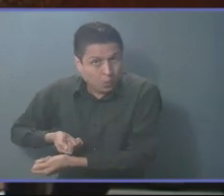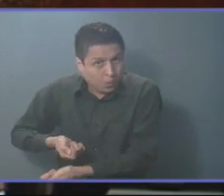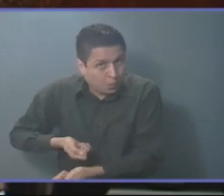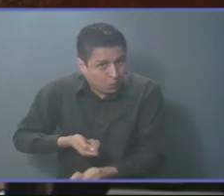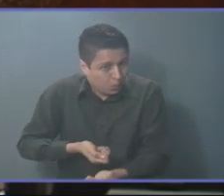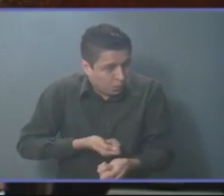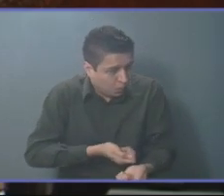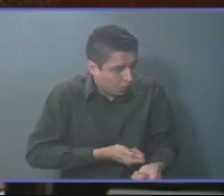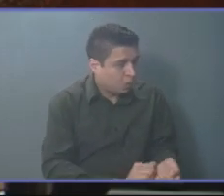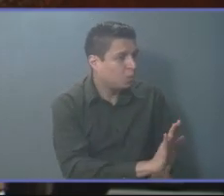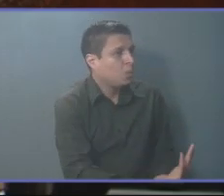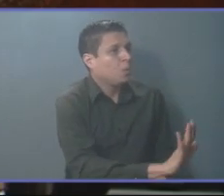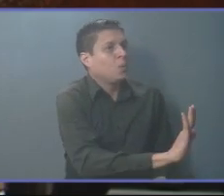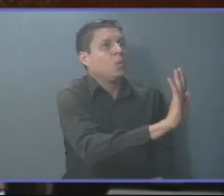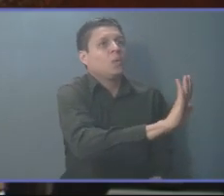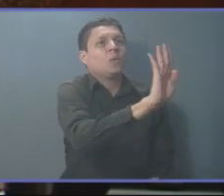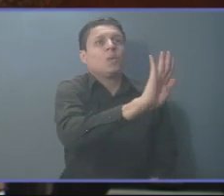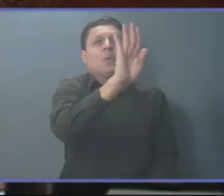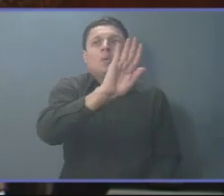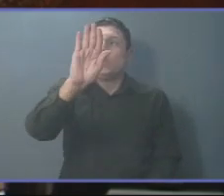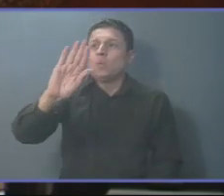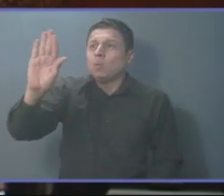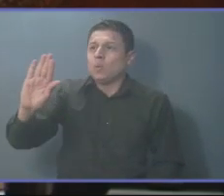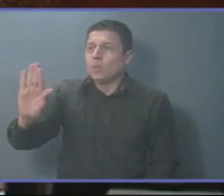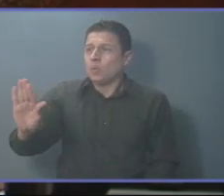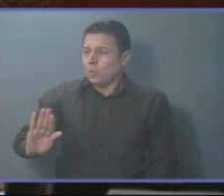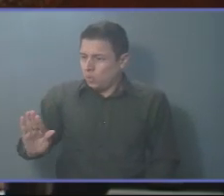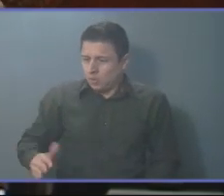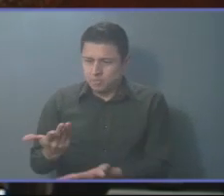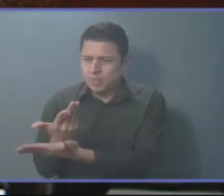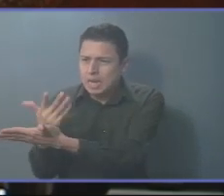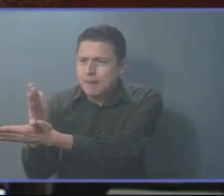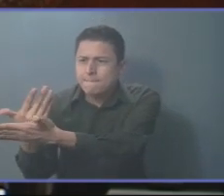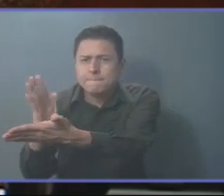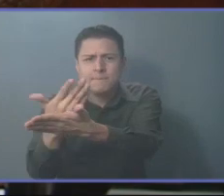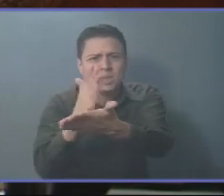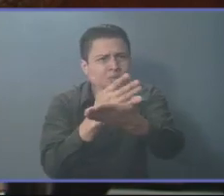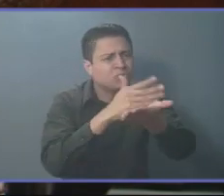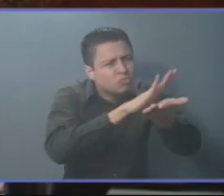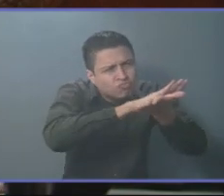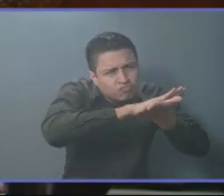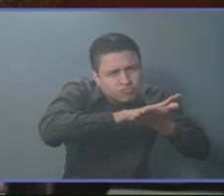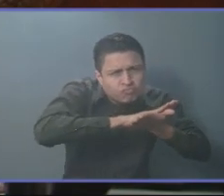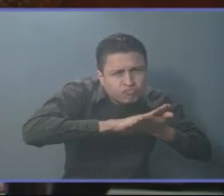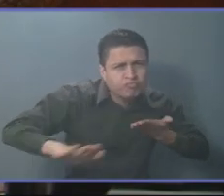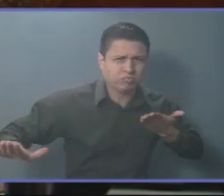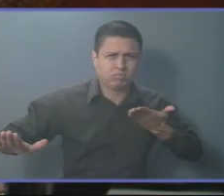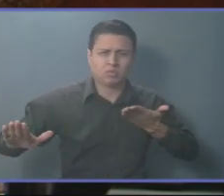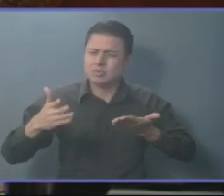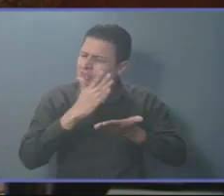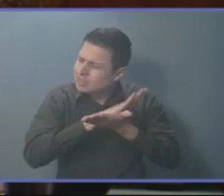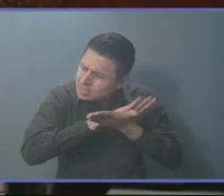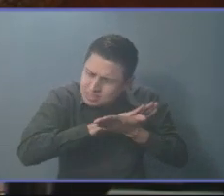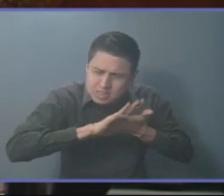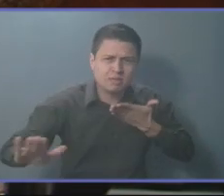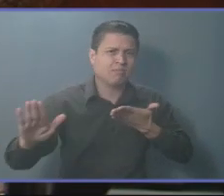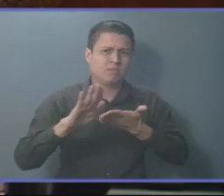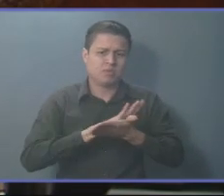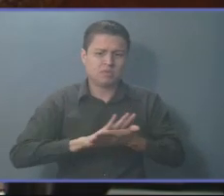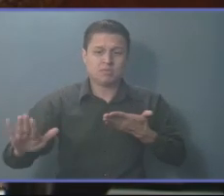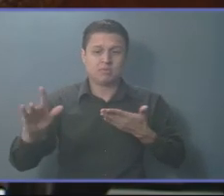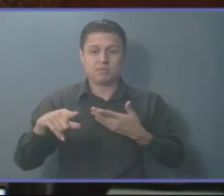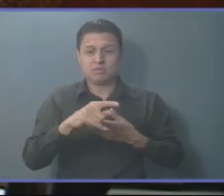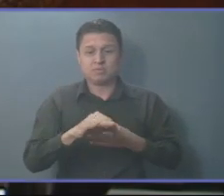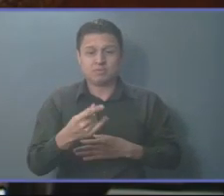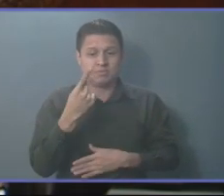EPP, cierro paréntesis. Mantener una comunicación periódica con los trabajadores con información actualizada por las